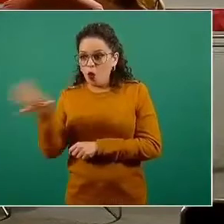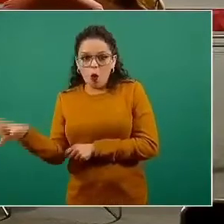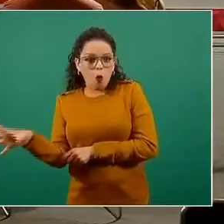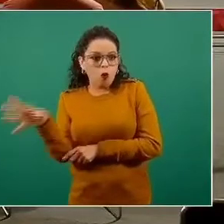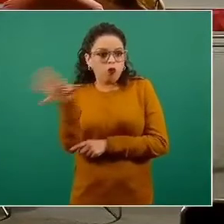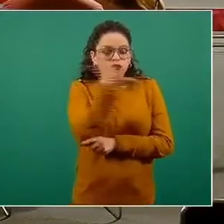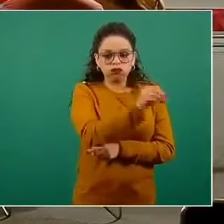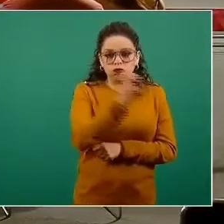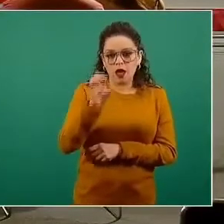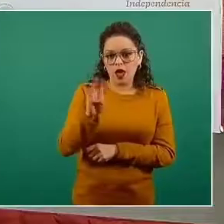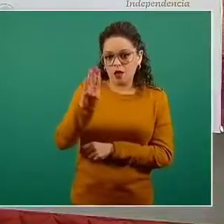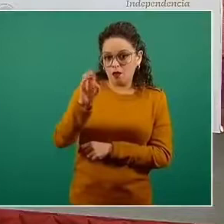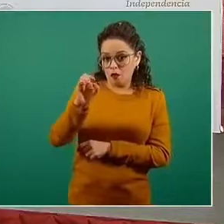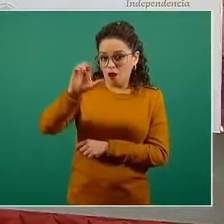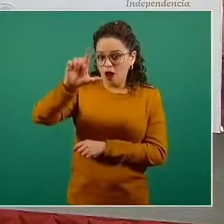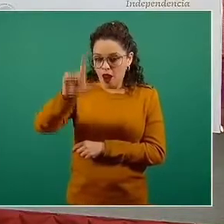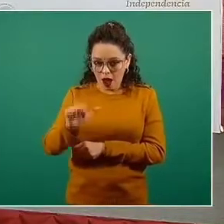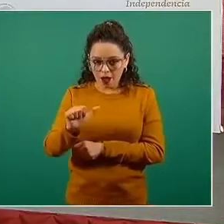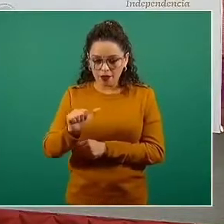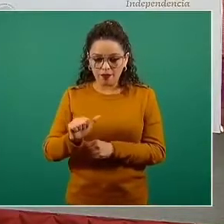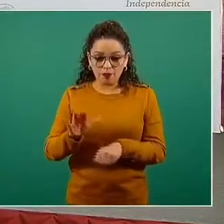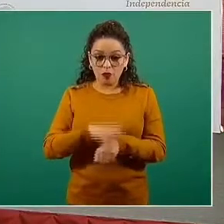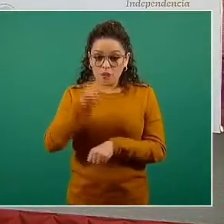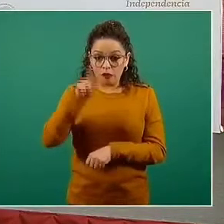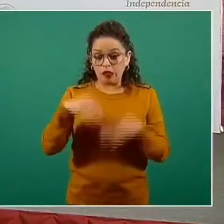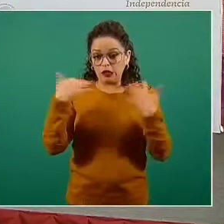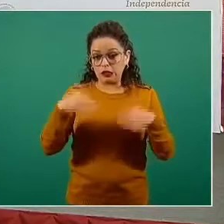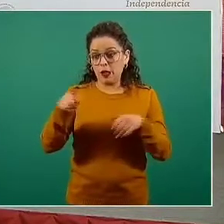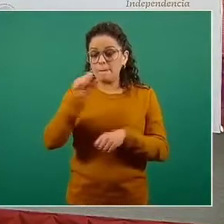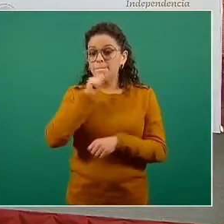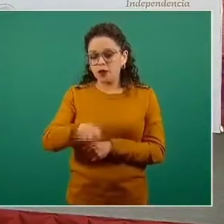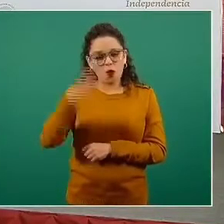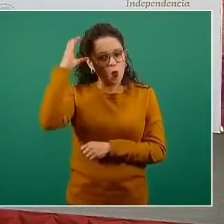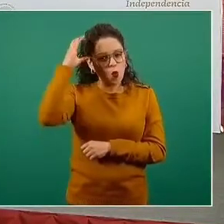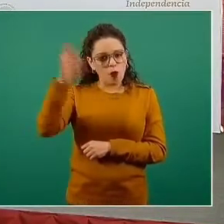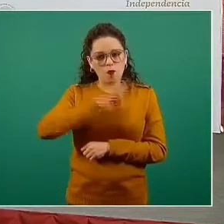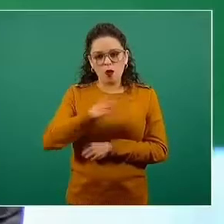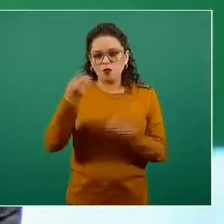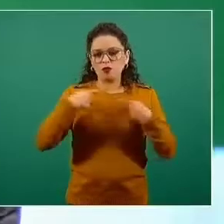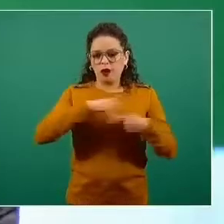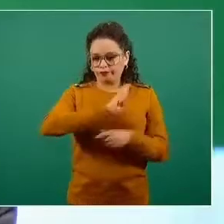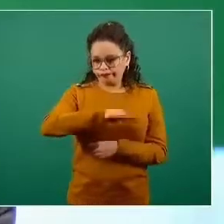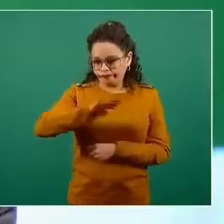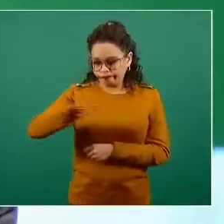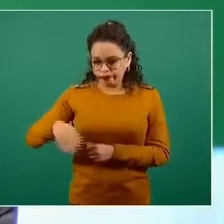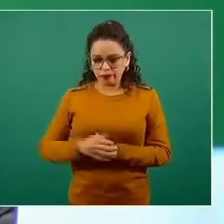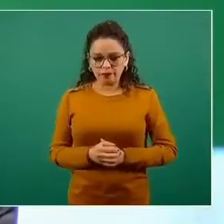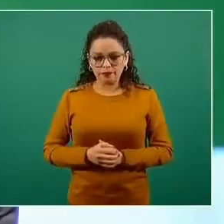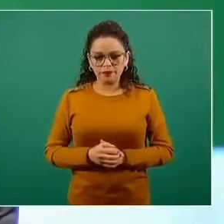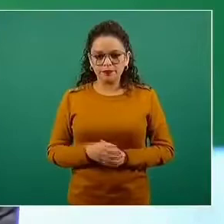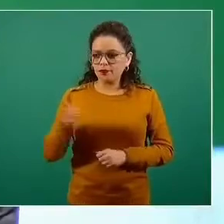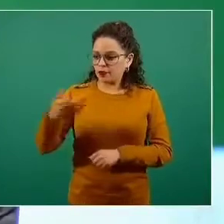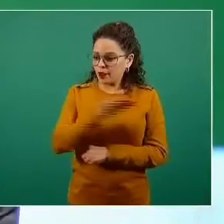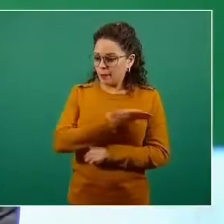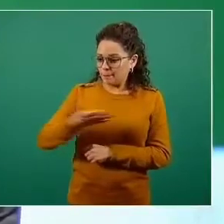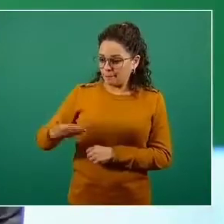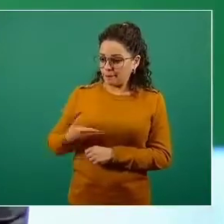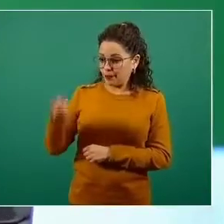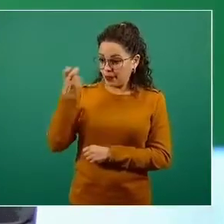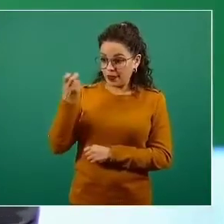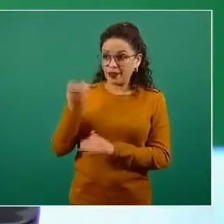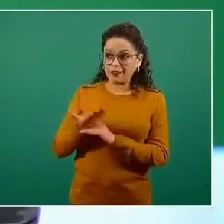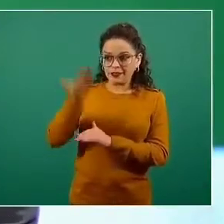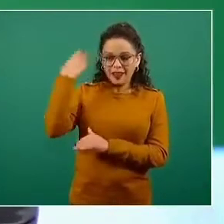el virus ébola, que es también de alta letalidad. Pero poco se hacía, reclamaba el presidente entonces del Banco